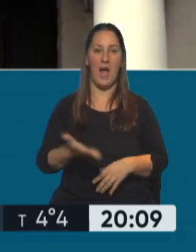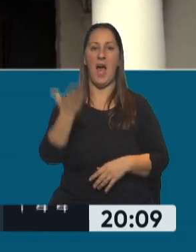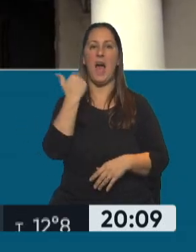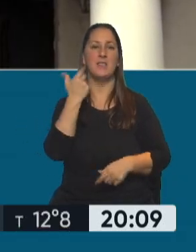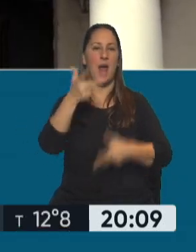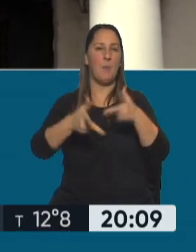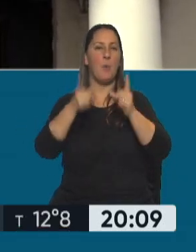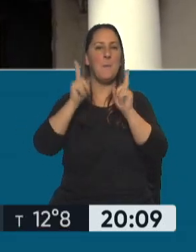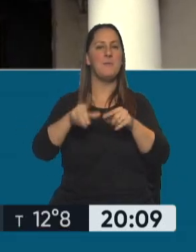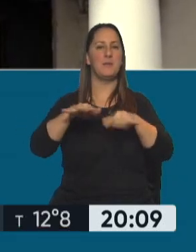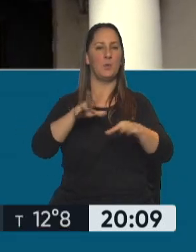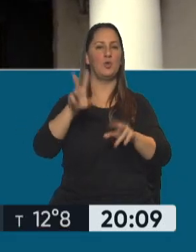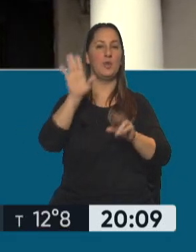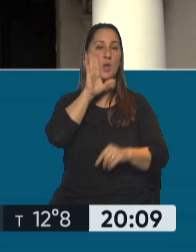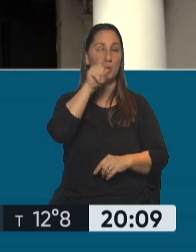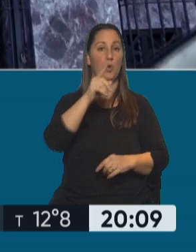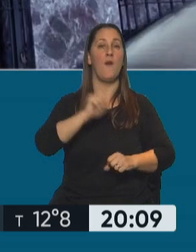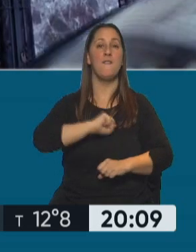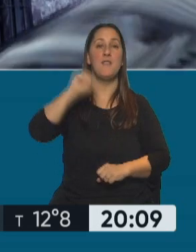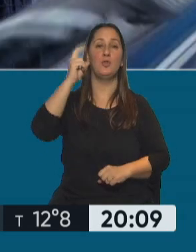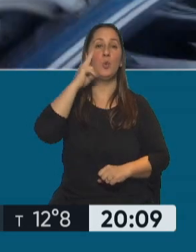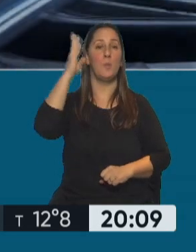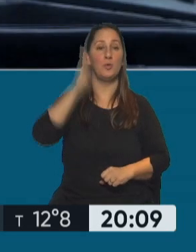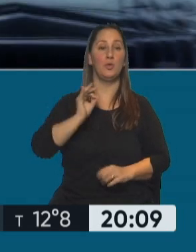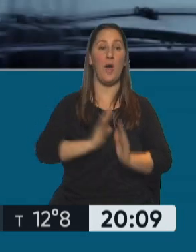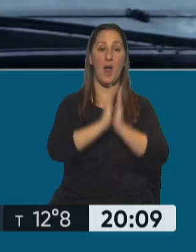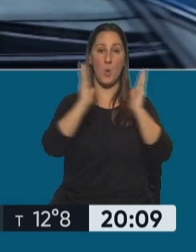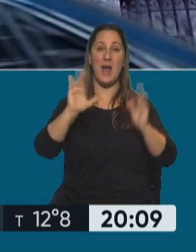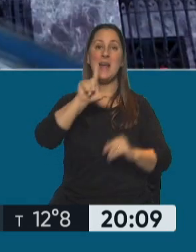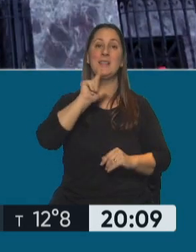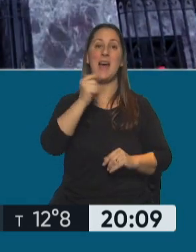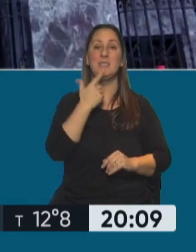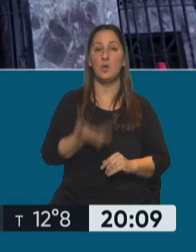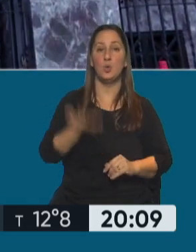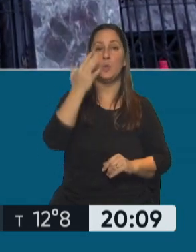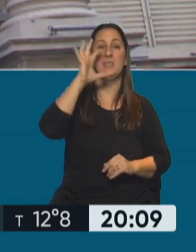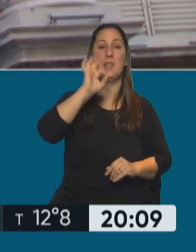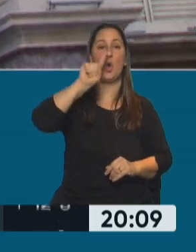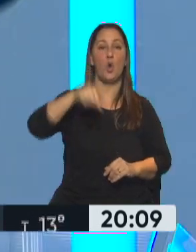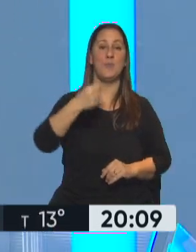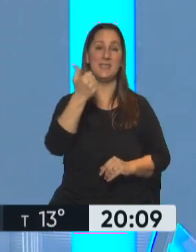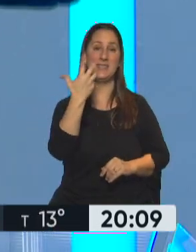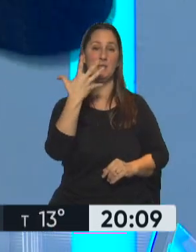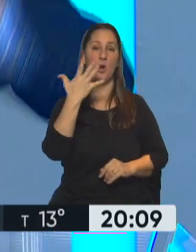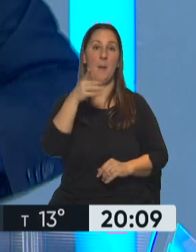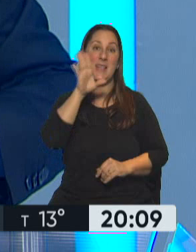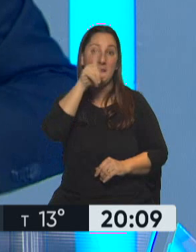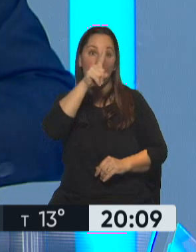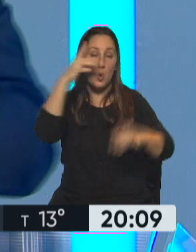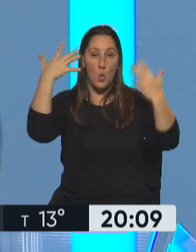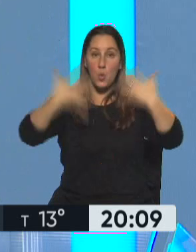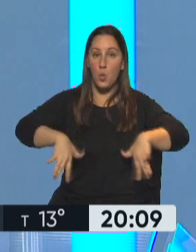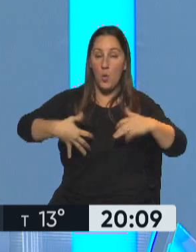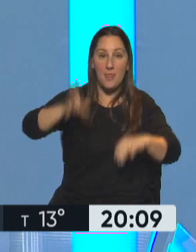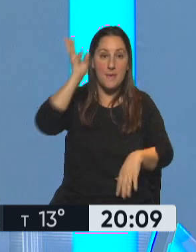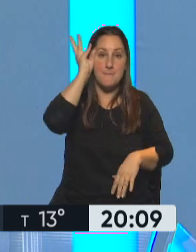eeuu una inflación del 9 los suben la tarola a 0,71 metros para eeuu eso es mucho es un